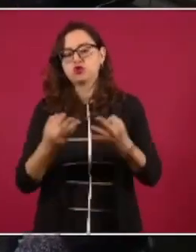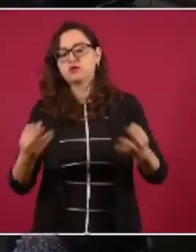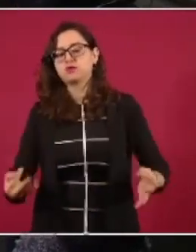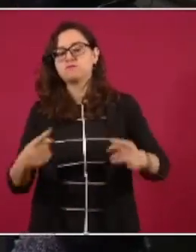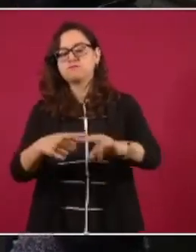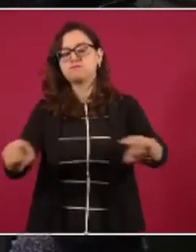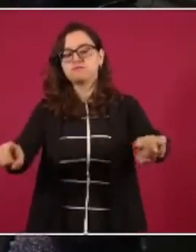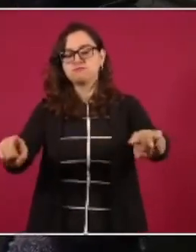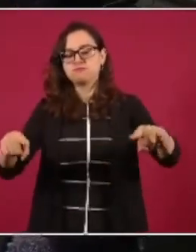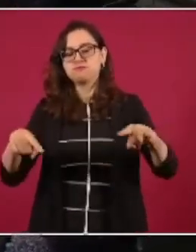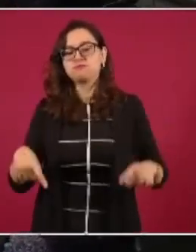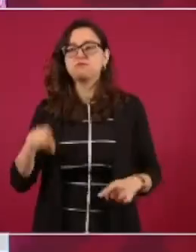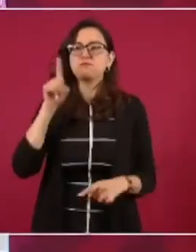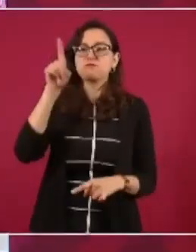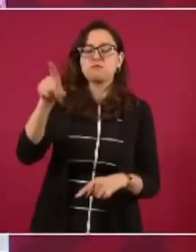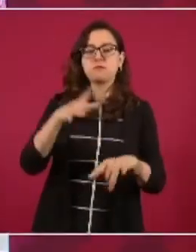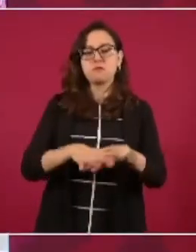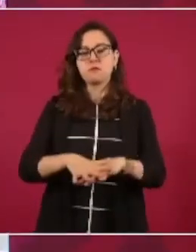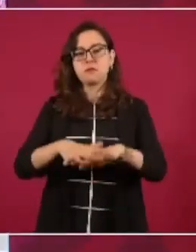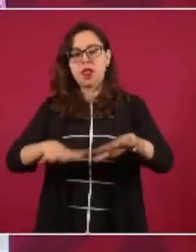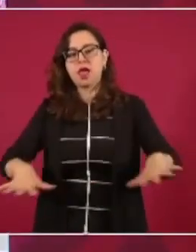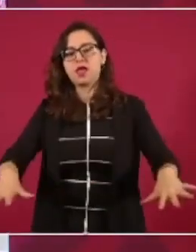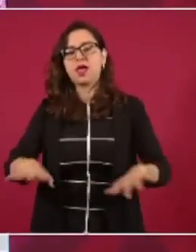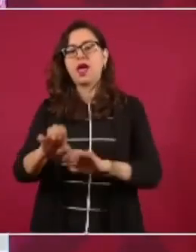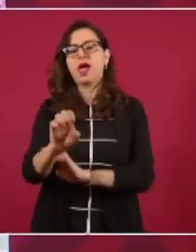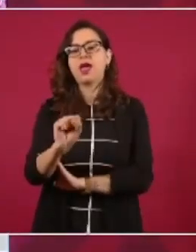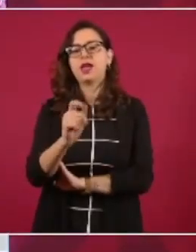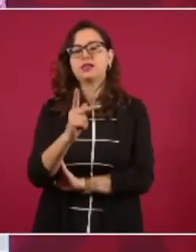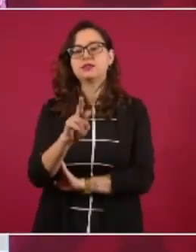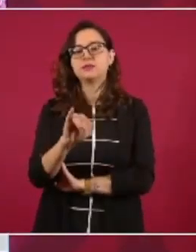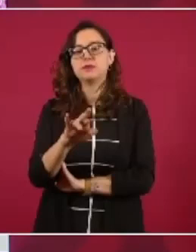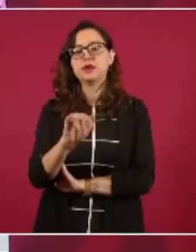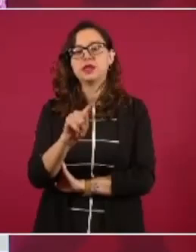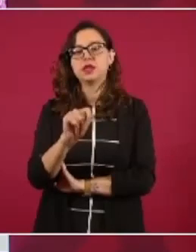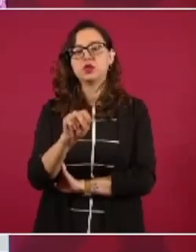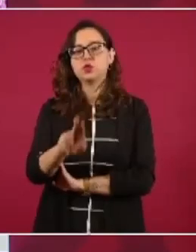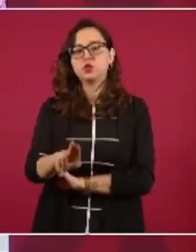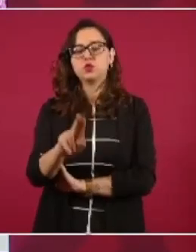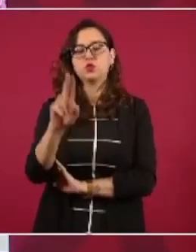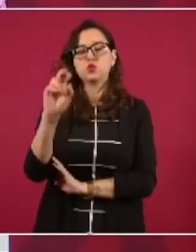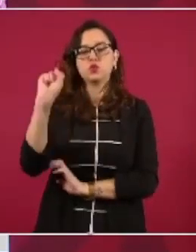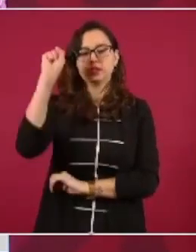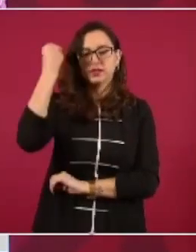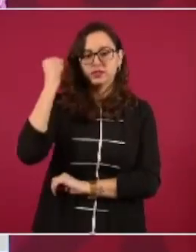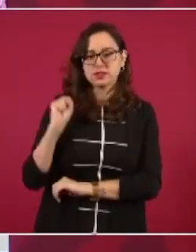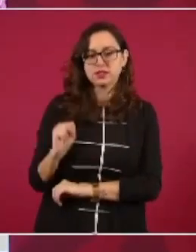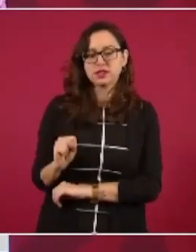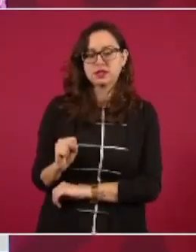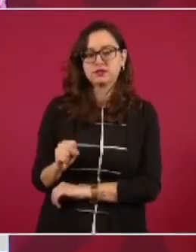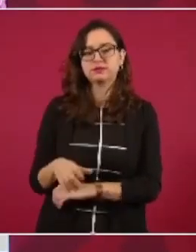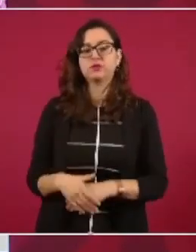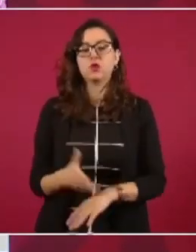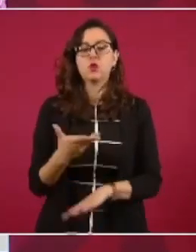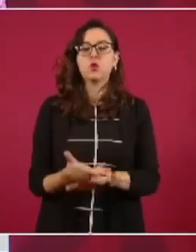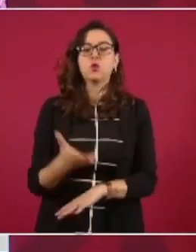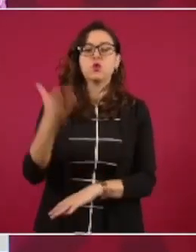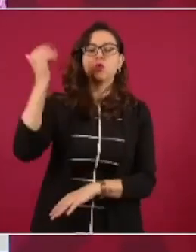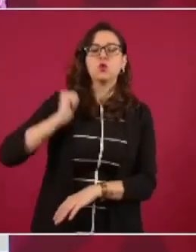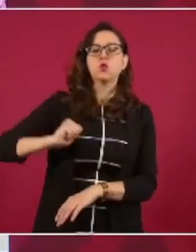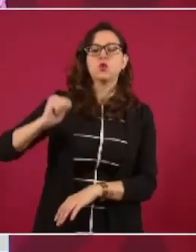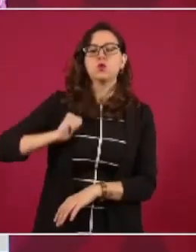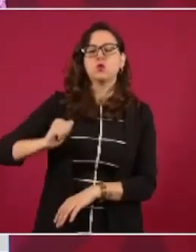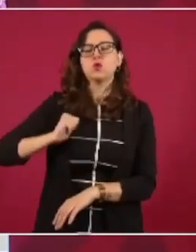Espíritu, en Sinaloa. Es ese terreno que compró Fonatur en la época de Calderón,